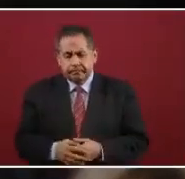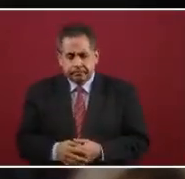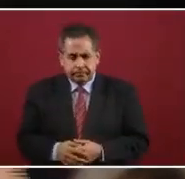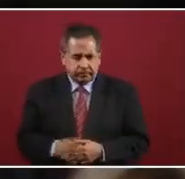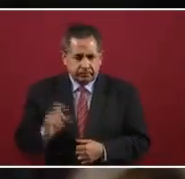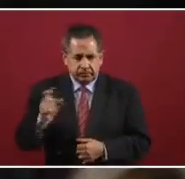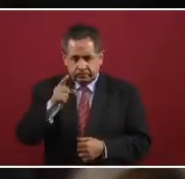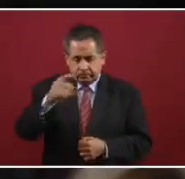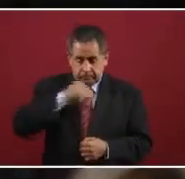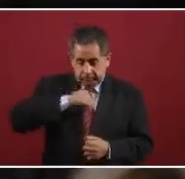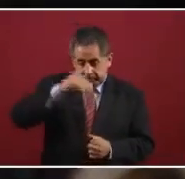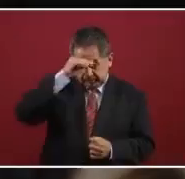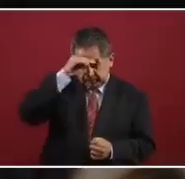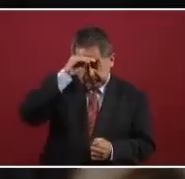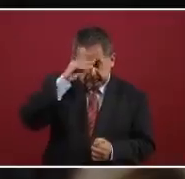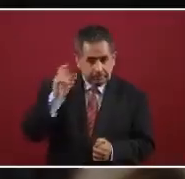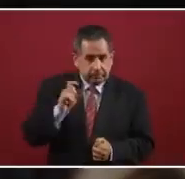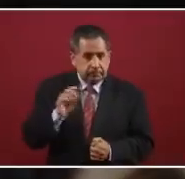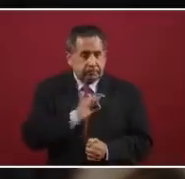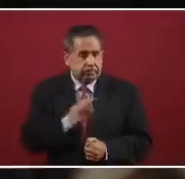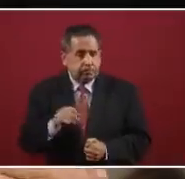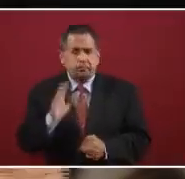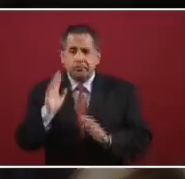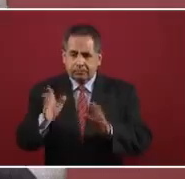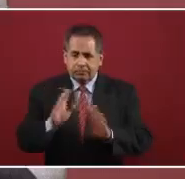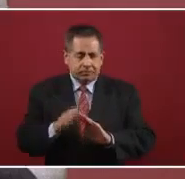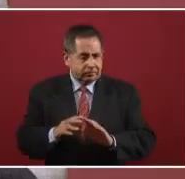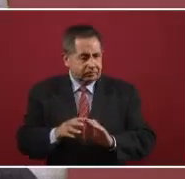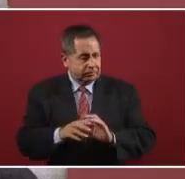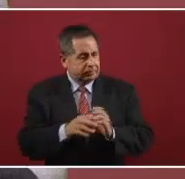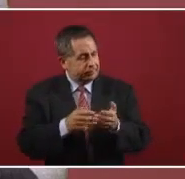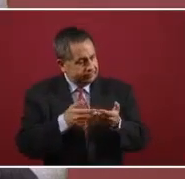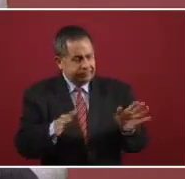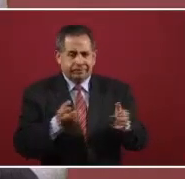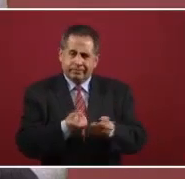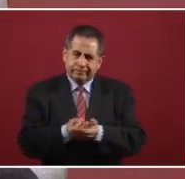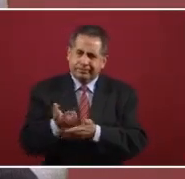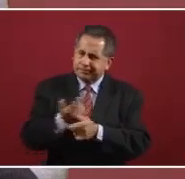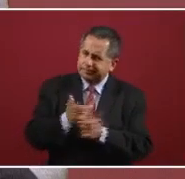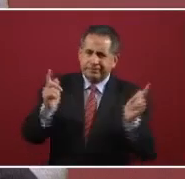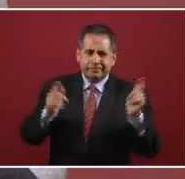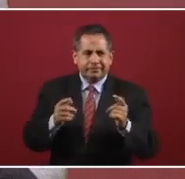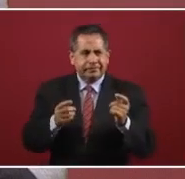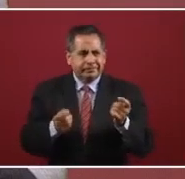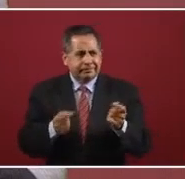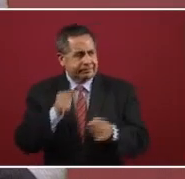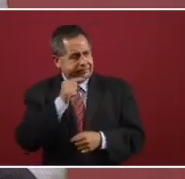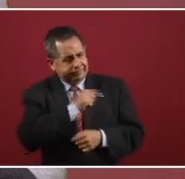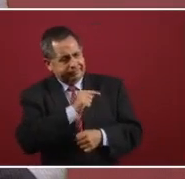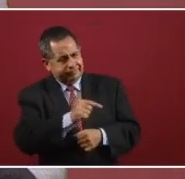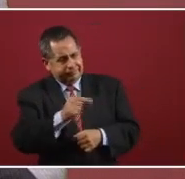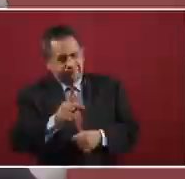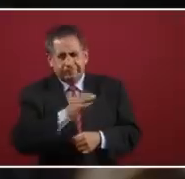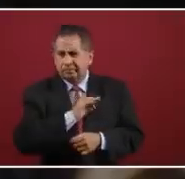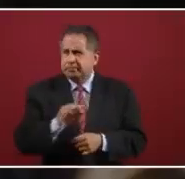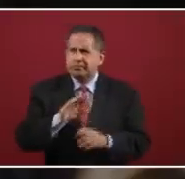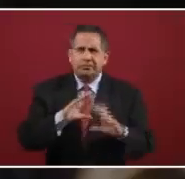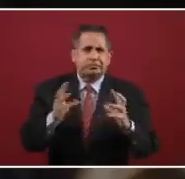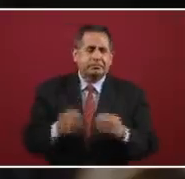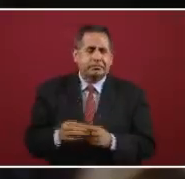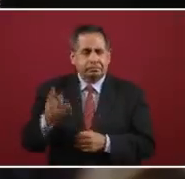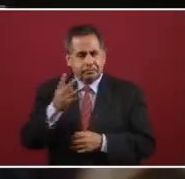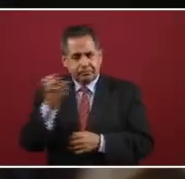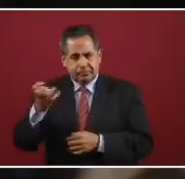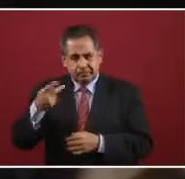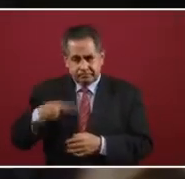cuándo considera usted que podrían estar ya fuera o por libres todas esas personas, más o menos 400,